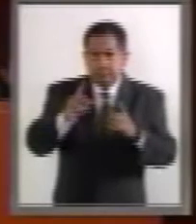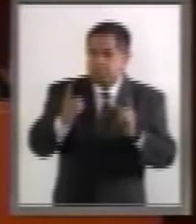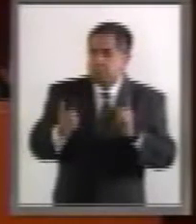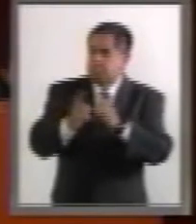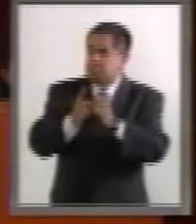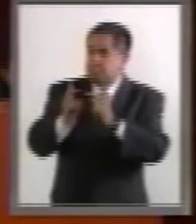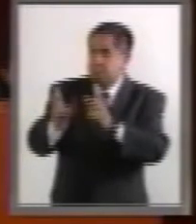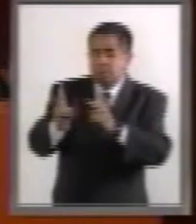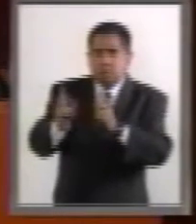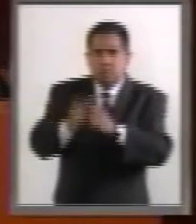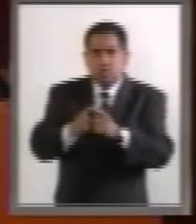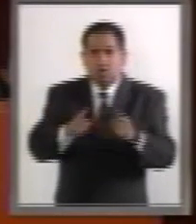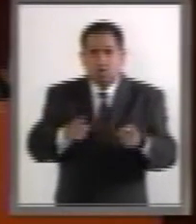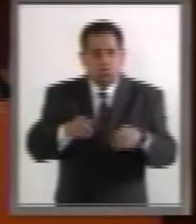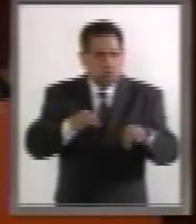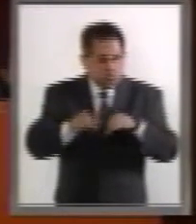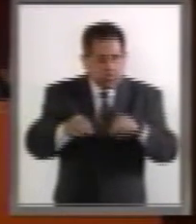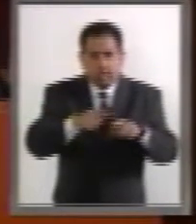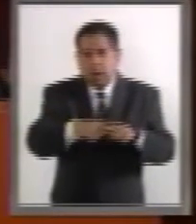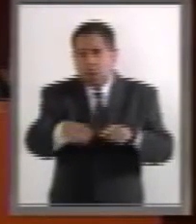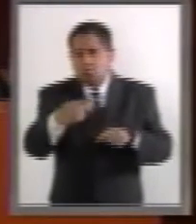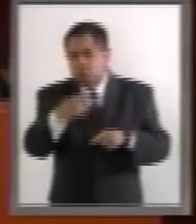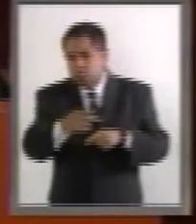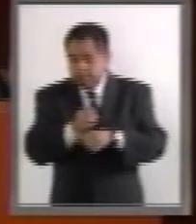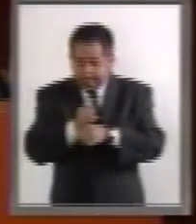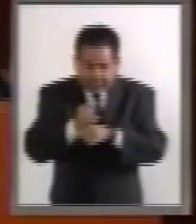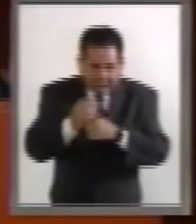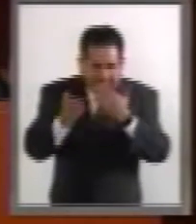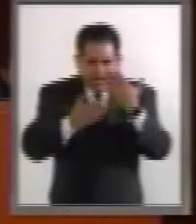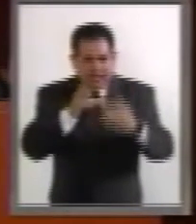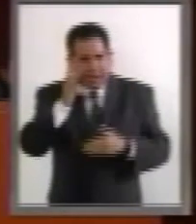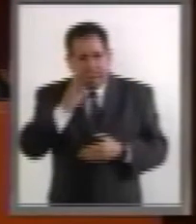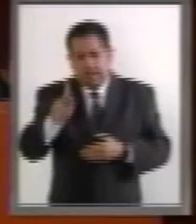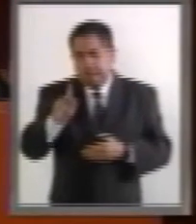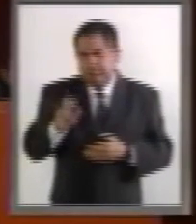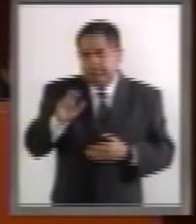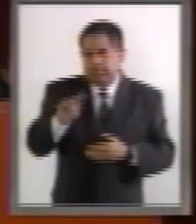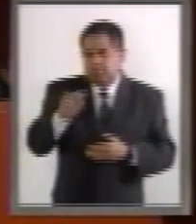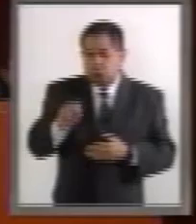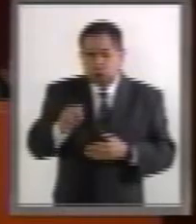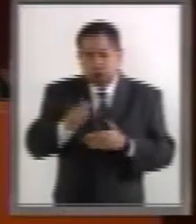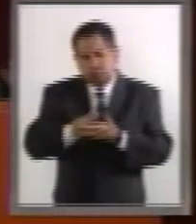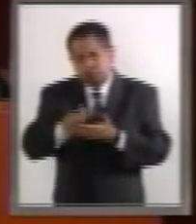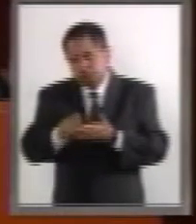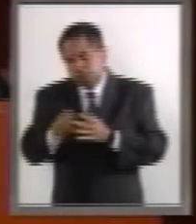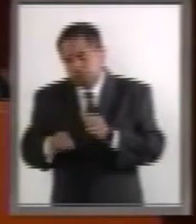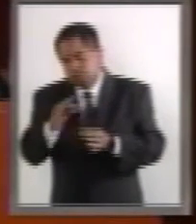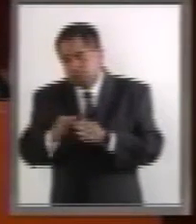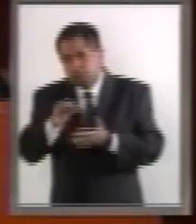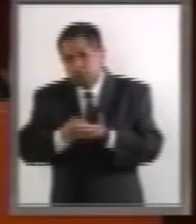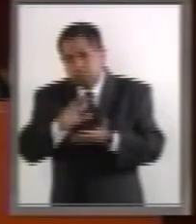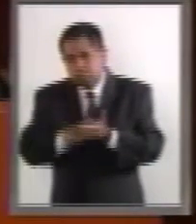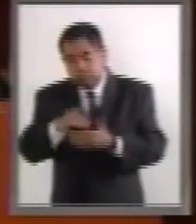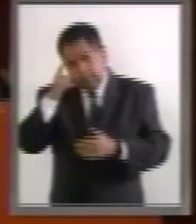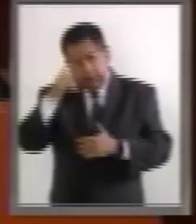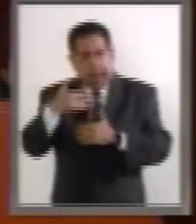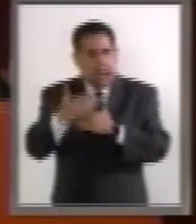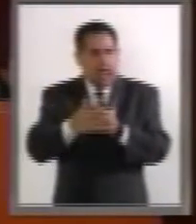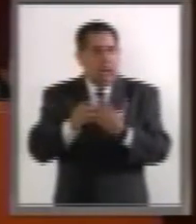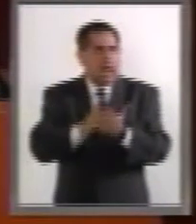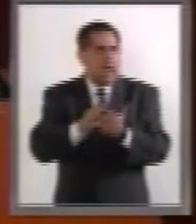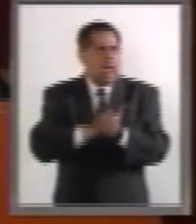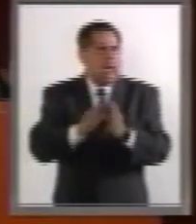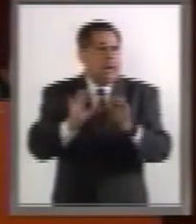en sus trabajos, en sus peritajes y finalmente en la conclusión de los mismos para el propósito